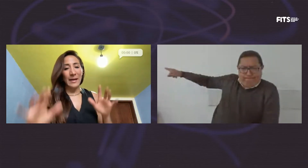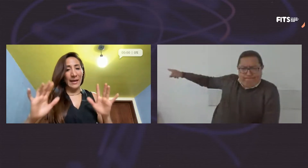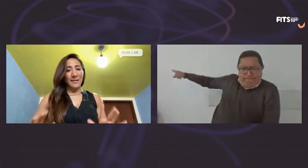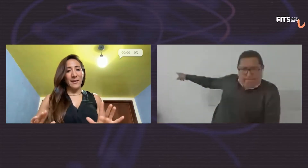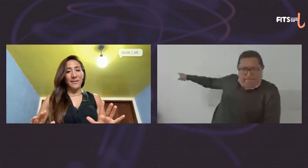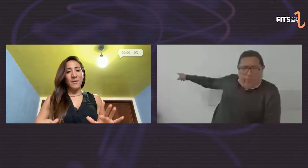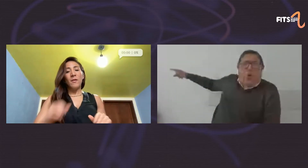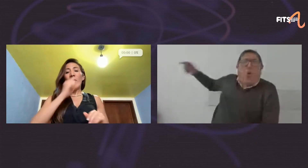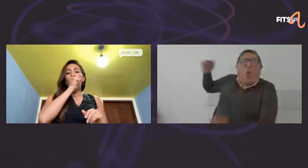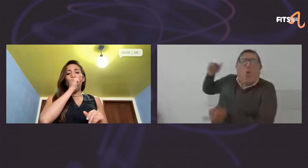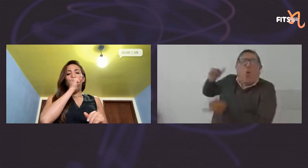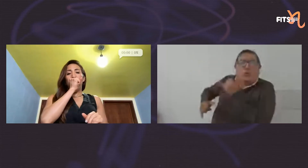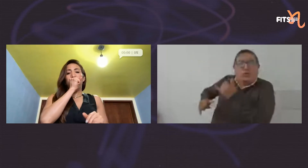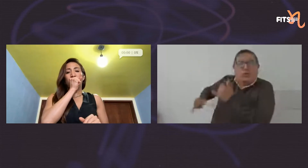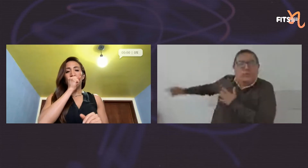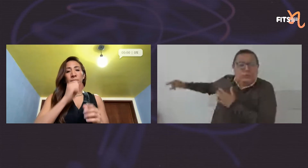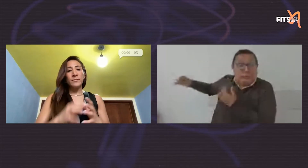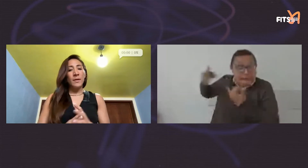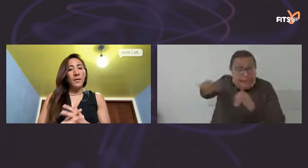Ahora regresas.